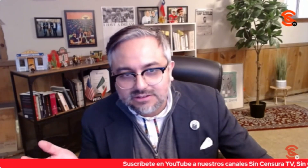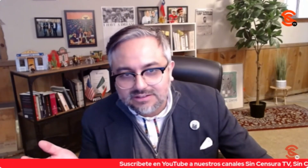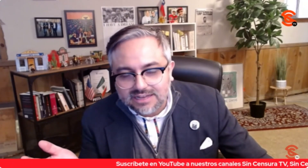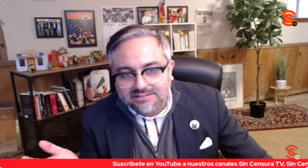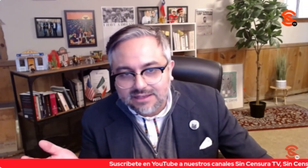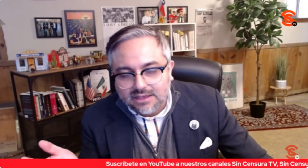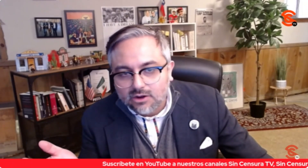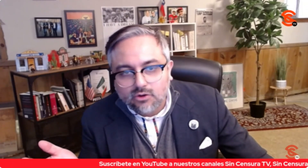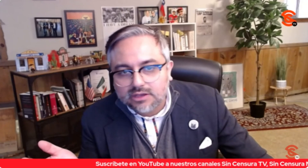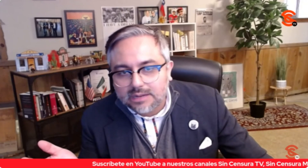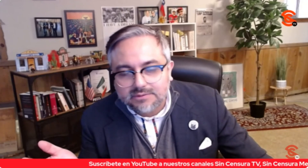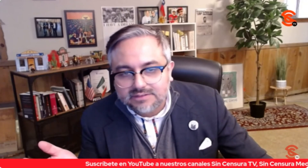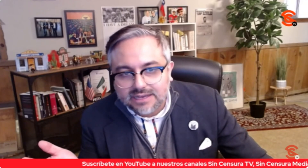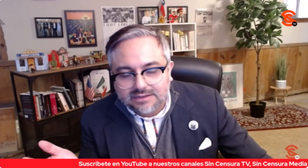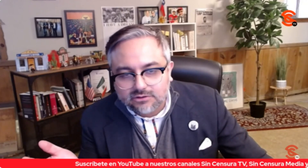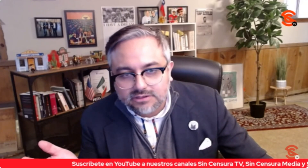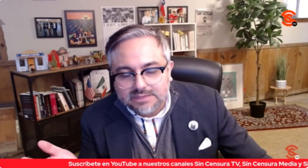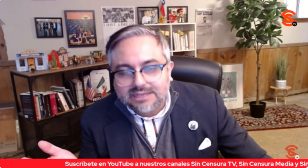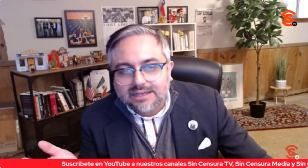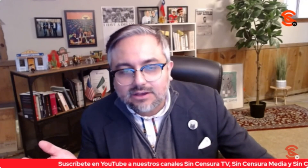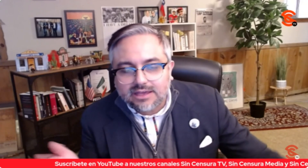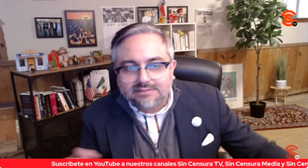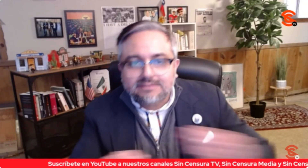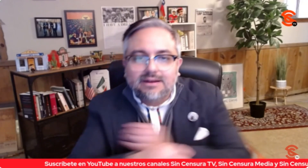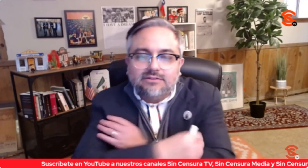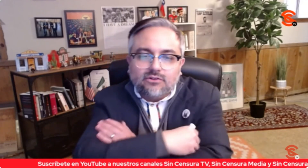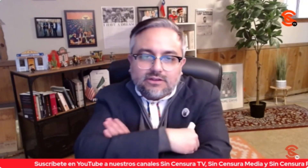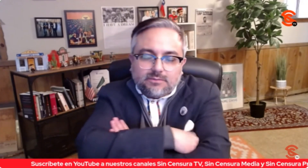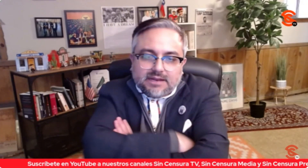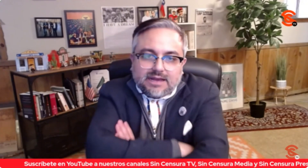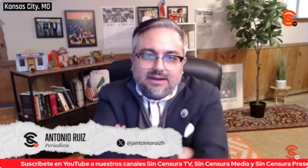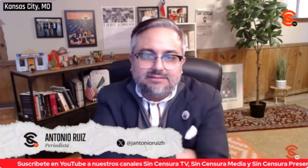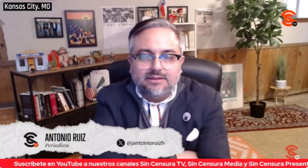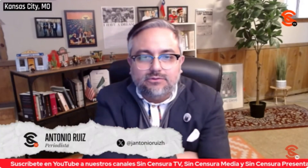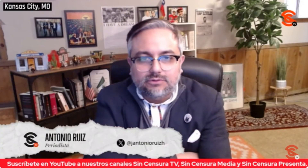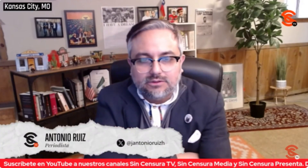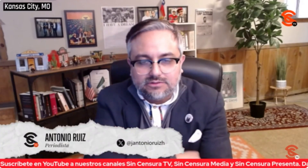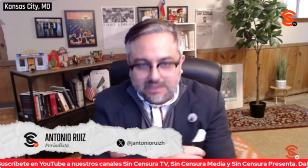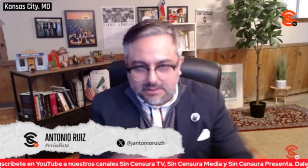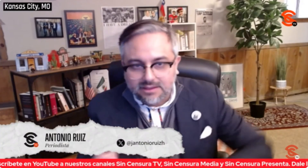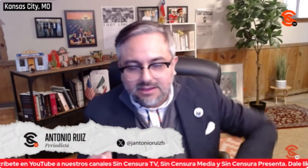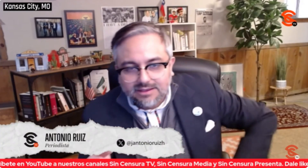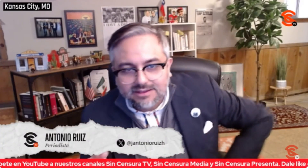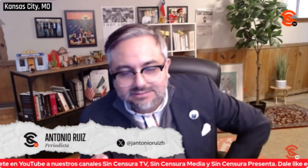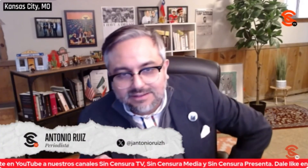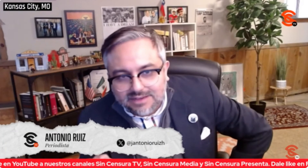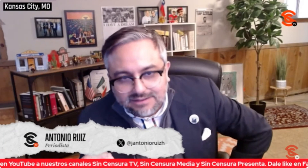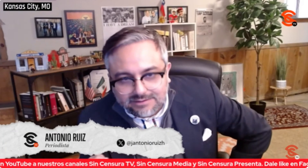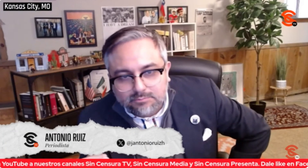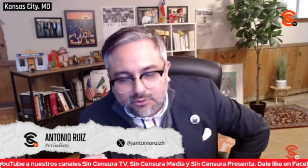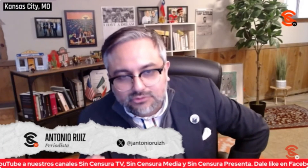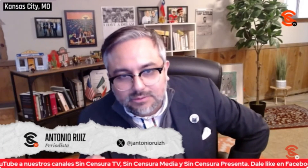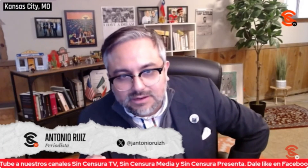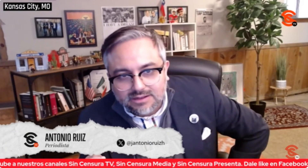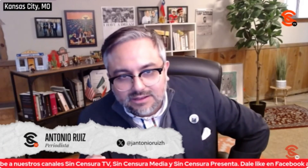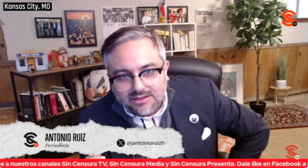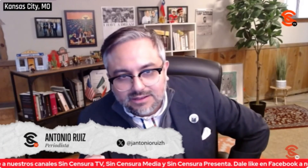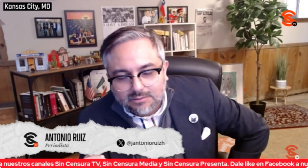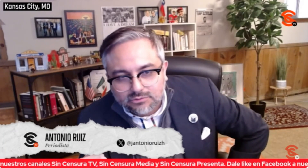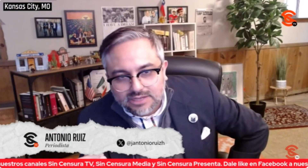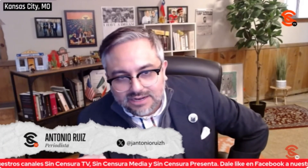que nos dicen, es que lo que queremos es que hagan las cosas bien. ¿Qué es hacer las cosas bien acá en Estados Unidos? ¿Y sabe que es casi